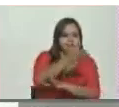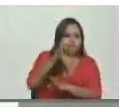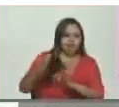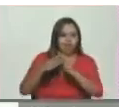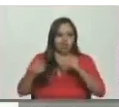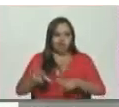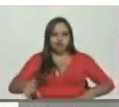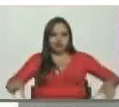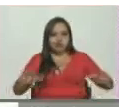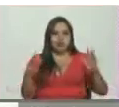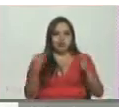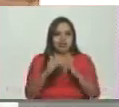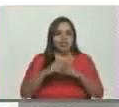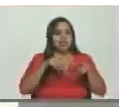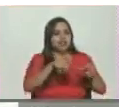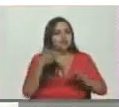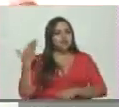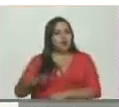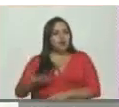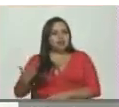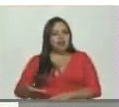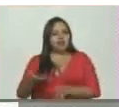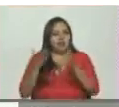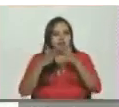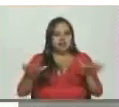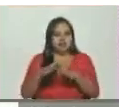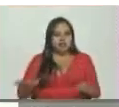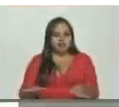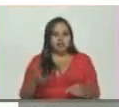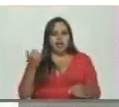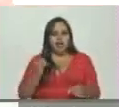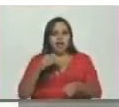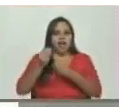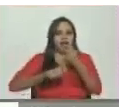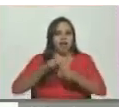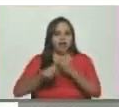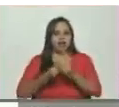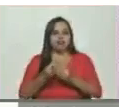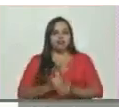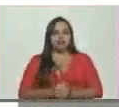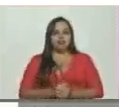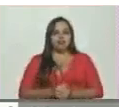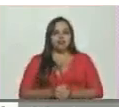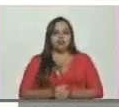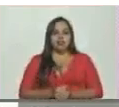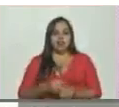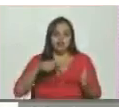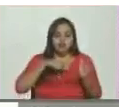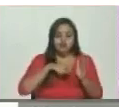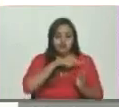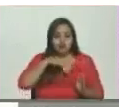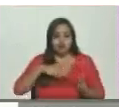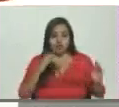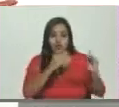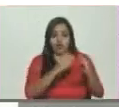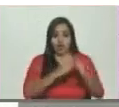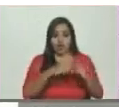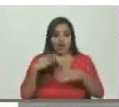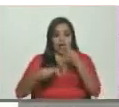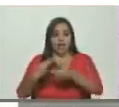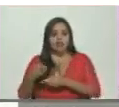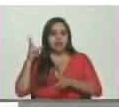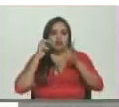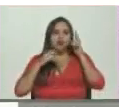es fundamental en diciembre colocar en nuestras casas Francisco Pacheco, así como lo hacemos acá en nuestra casa de Buena Vibra, en Venezolana